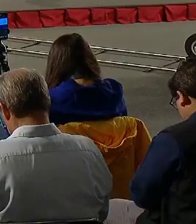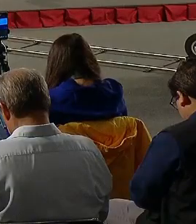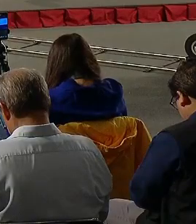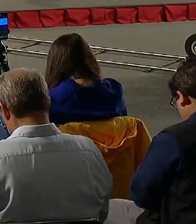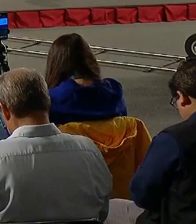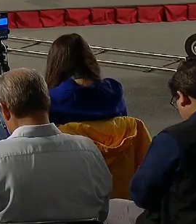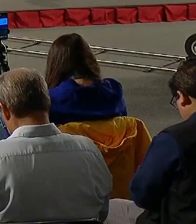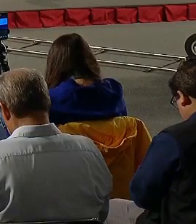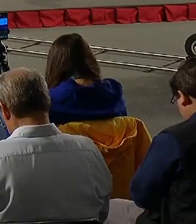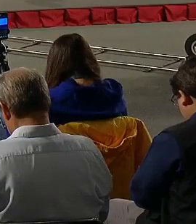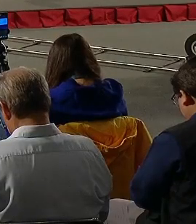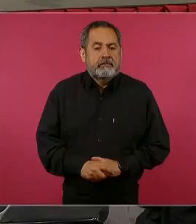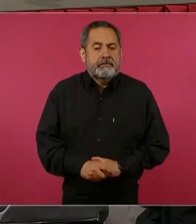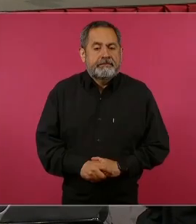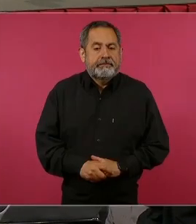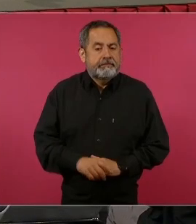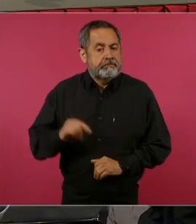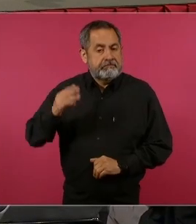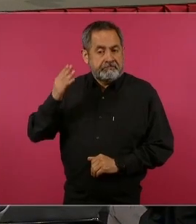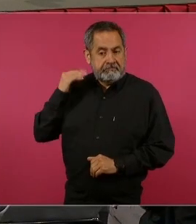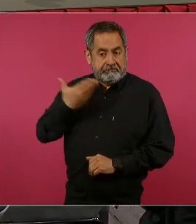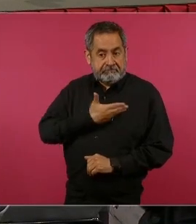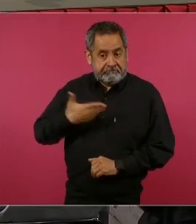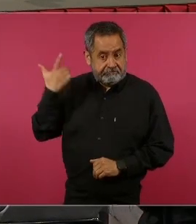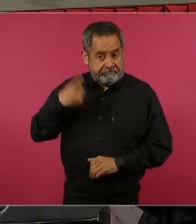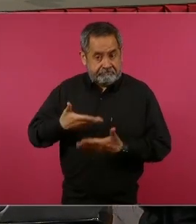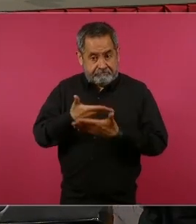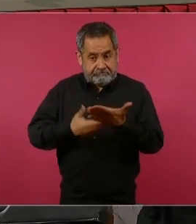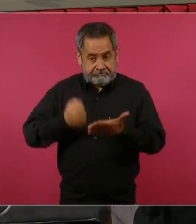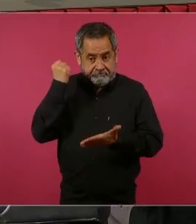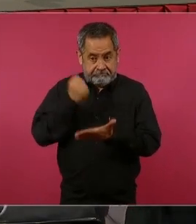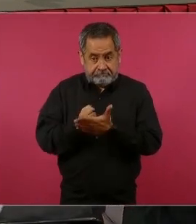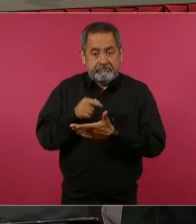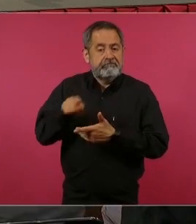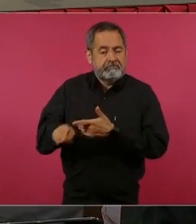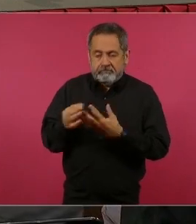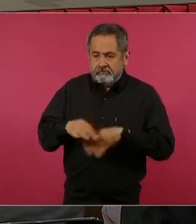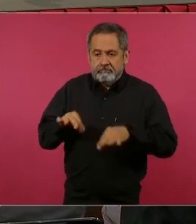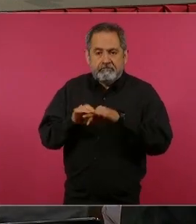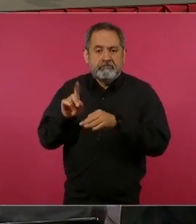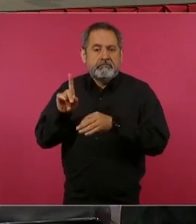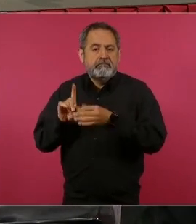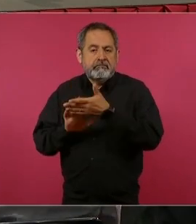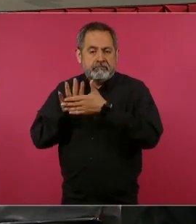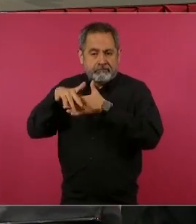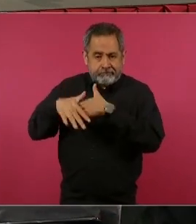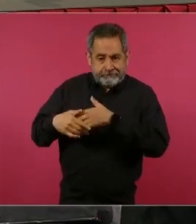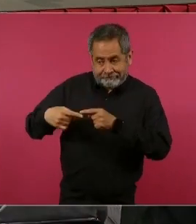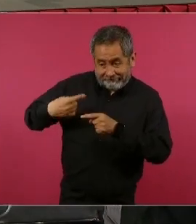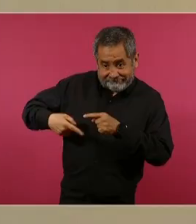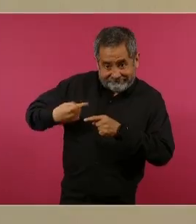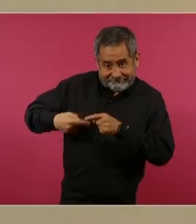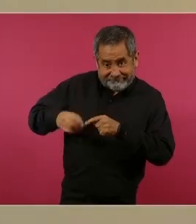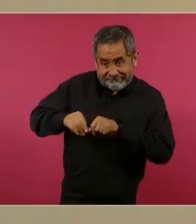el señor presidente se ha fortalecido y reorientado su despacho de generación para que éste tenga